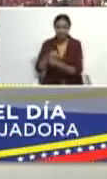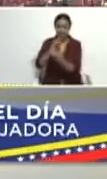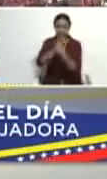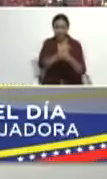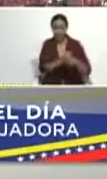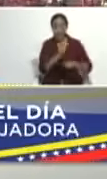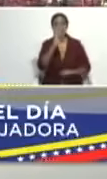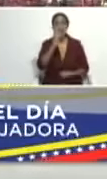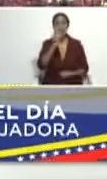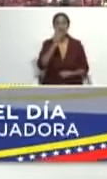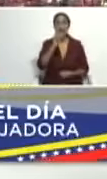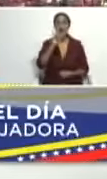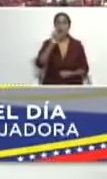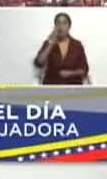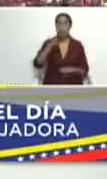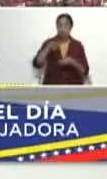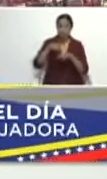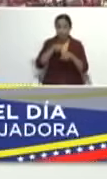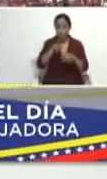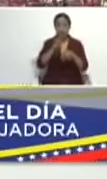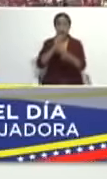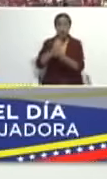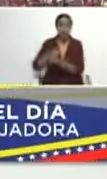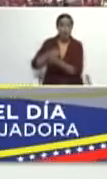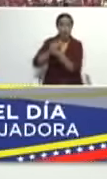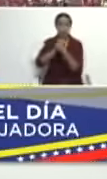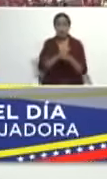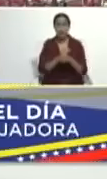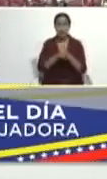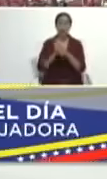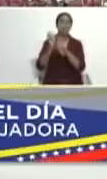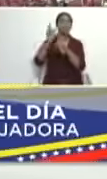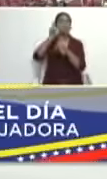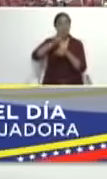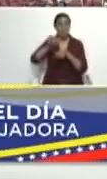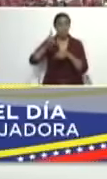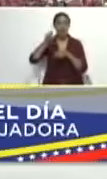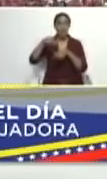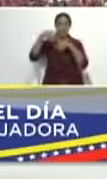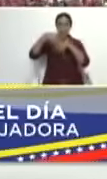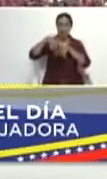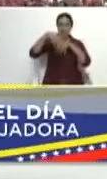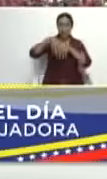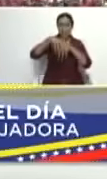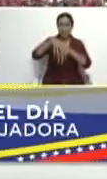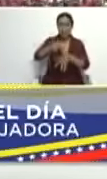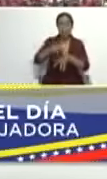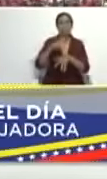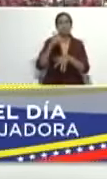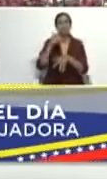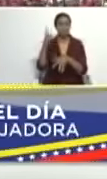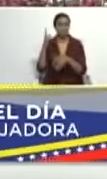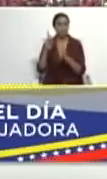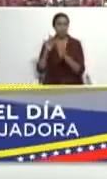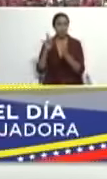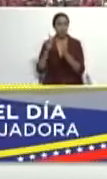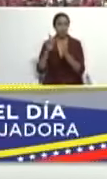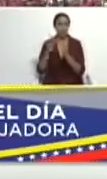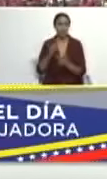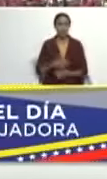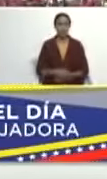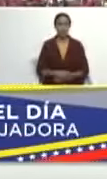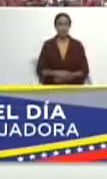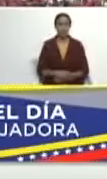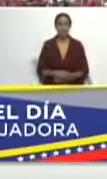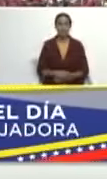desbordó el Orinoco, la clase obrera en Guayana. La tenemos, nos vamos para Guayana. A